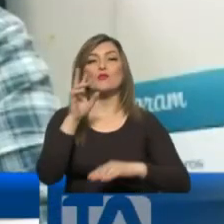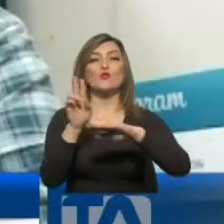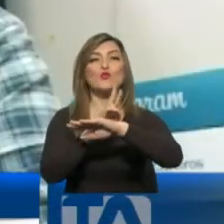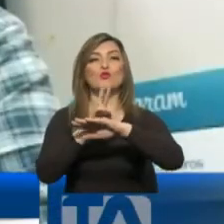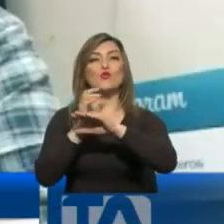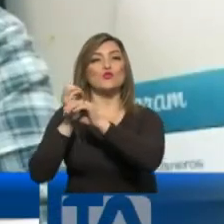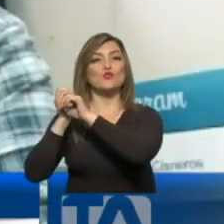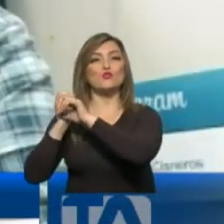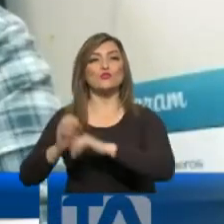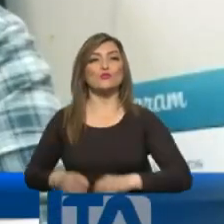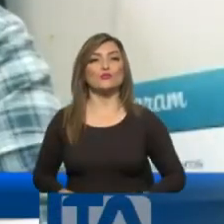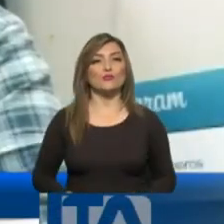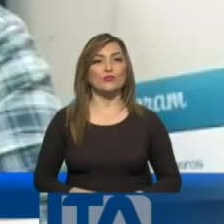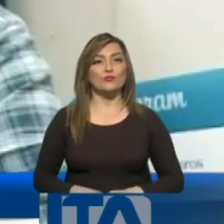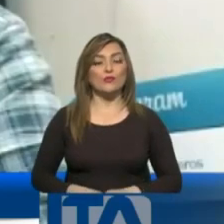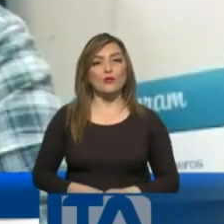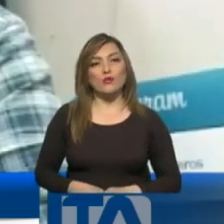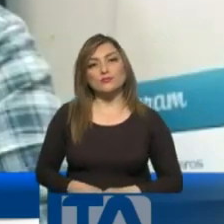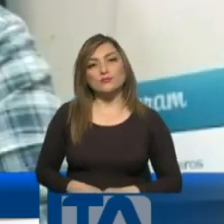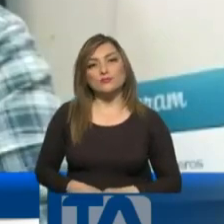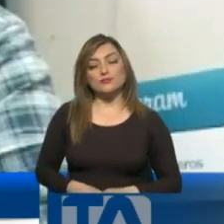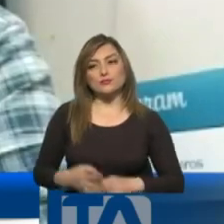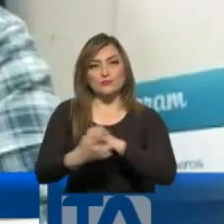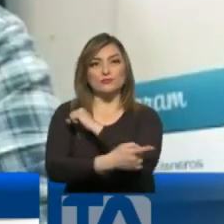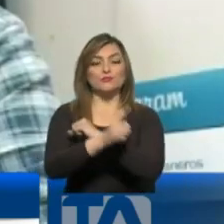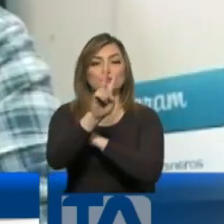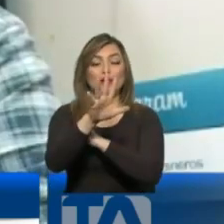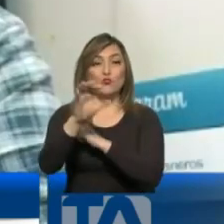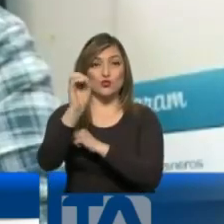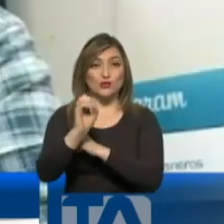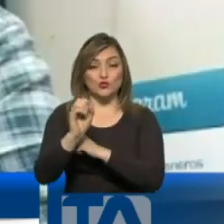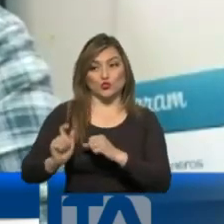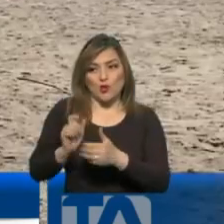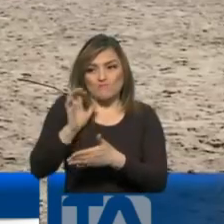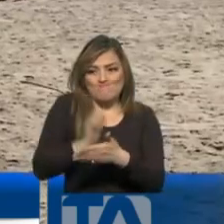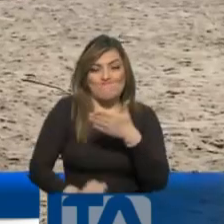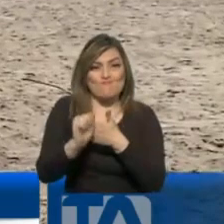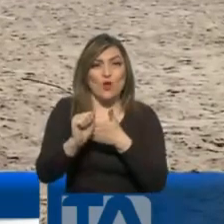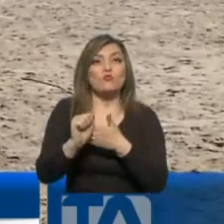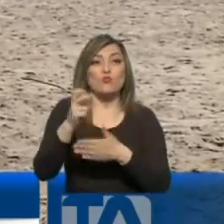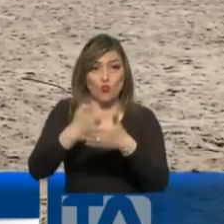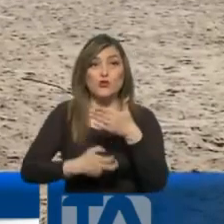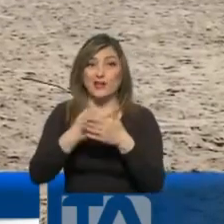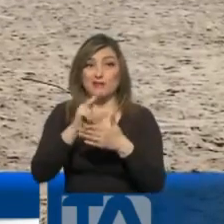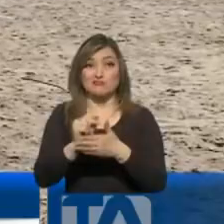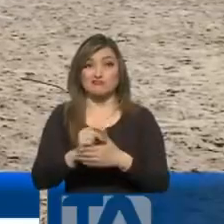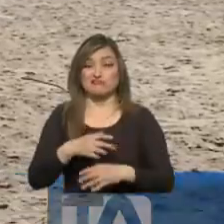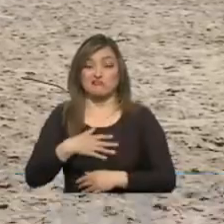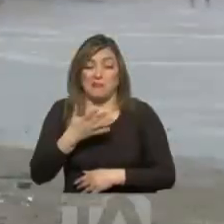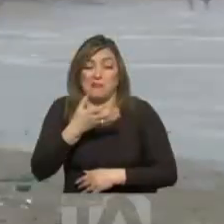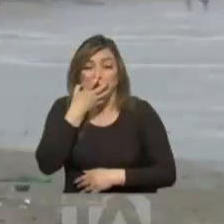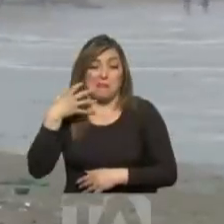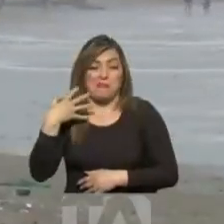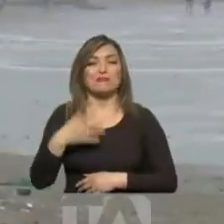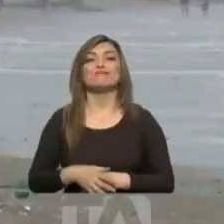es obligatorio. Hay una sanción de un 25% al salario mínimo vital. En el Cantón Santa Elena el acceso también será